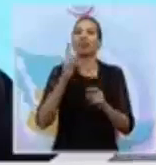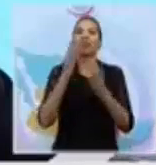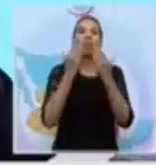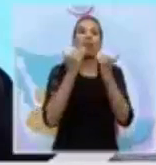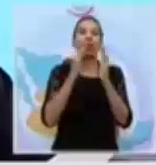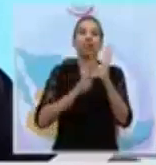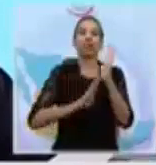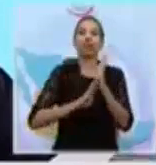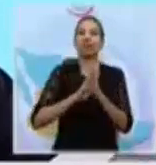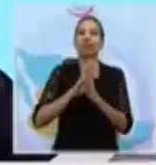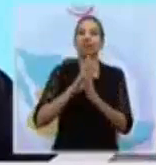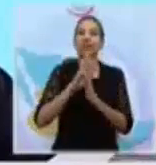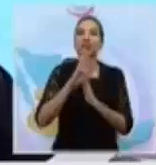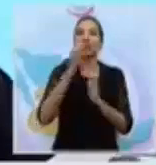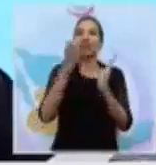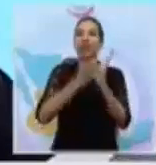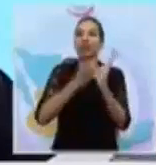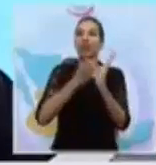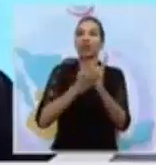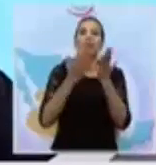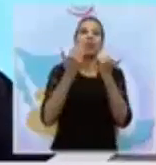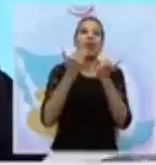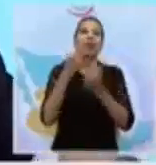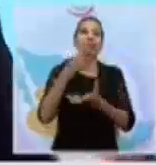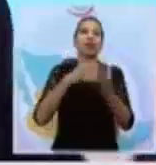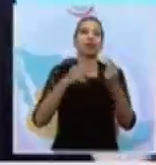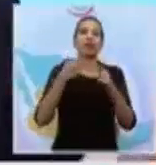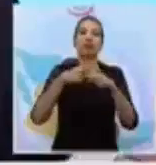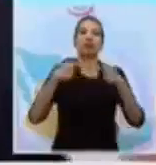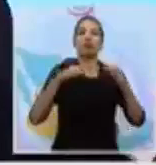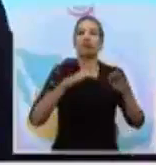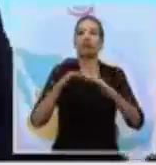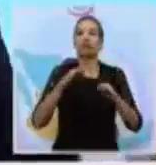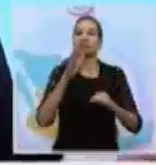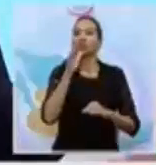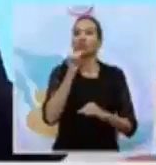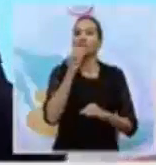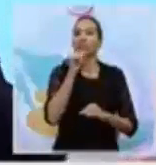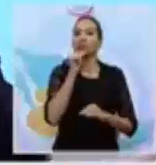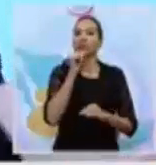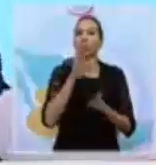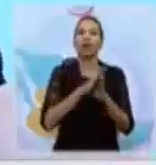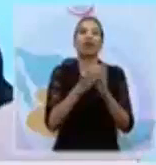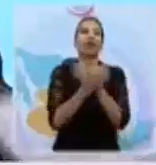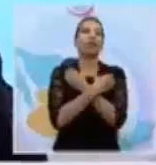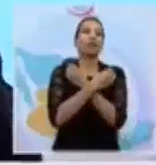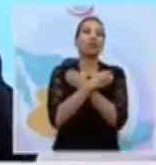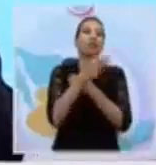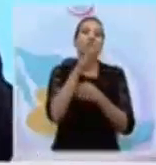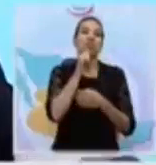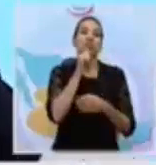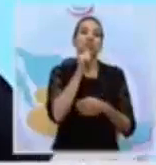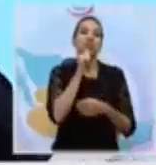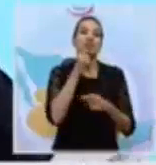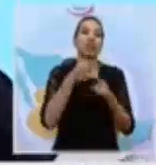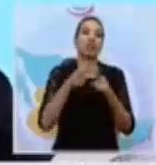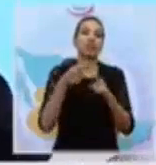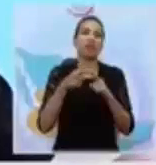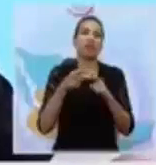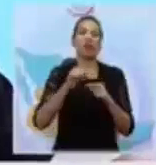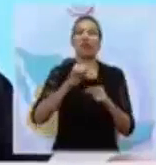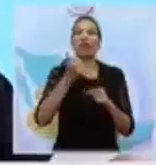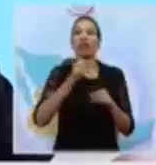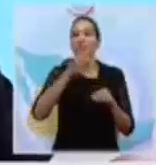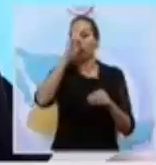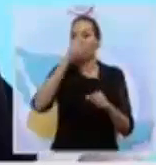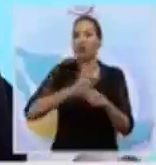no hay crecimiento de la economía, no hay generación de empleos, y por más educación que tengan, pues no van a conseguir nada.